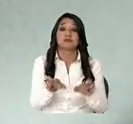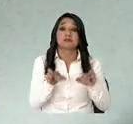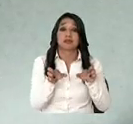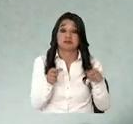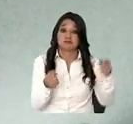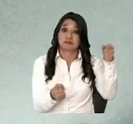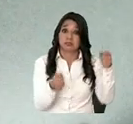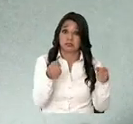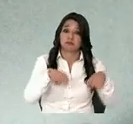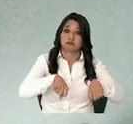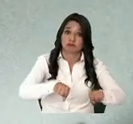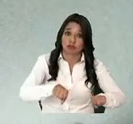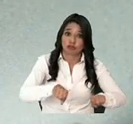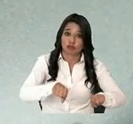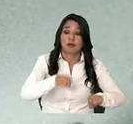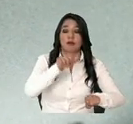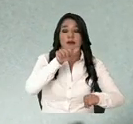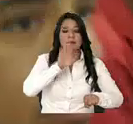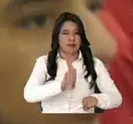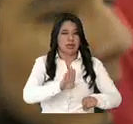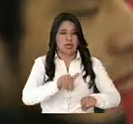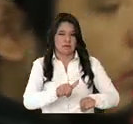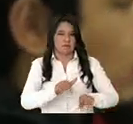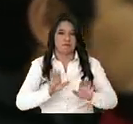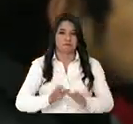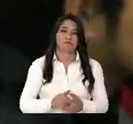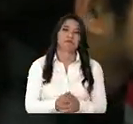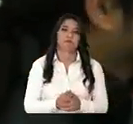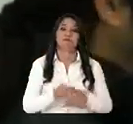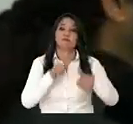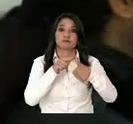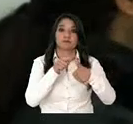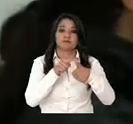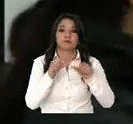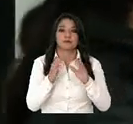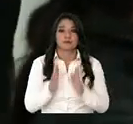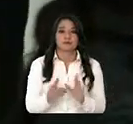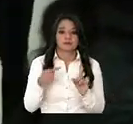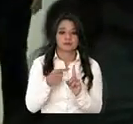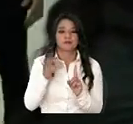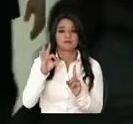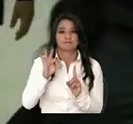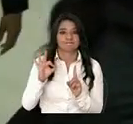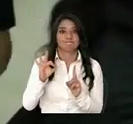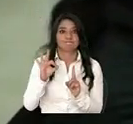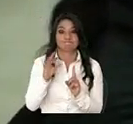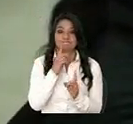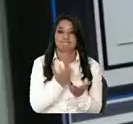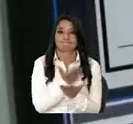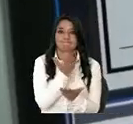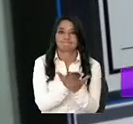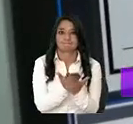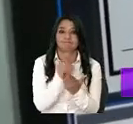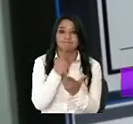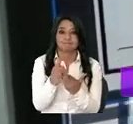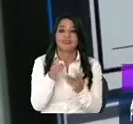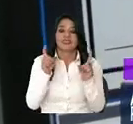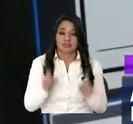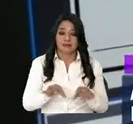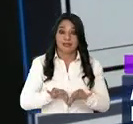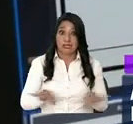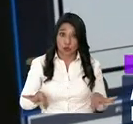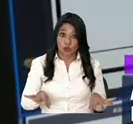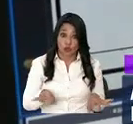A para moto y B para autos livianos. La primera es impulsada por el asambleísta Fabricio Villamar, quien propone que se establezca el título de